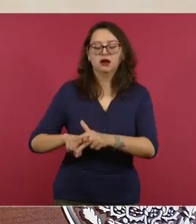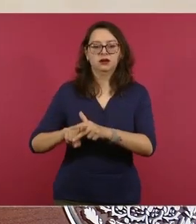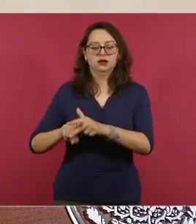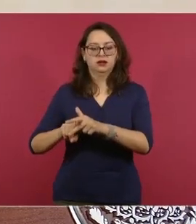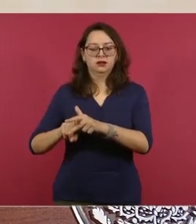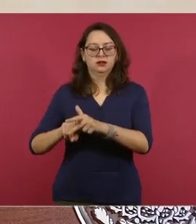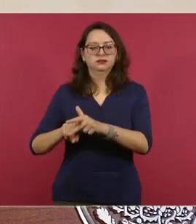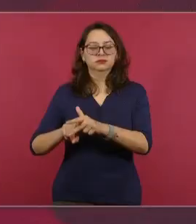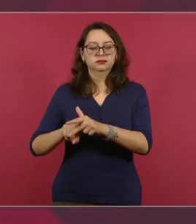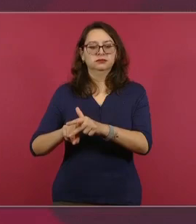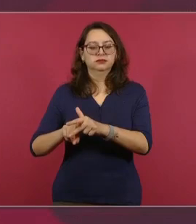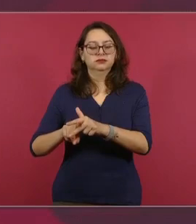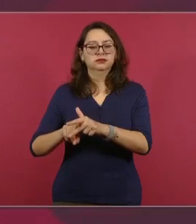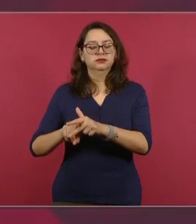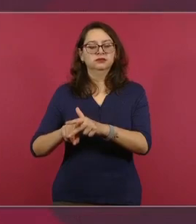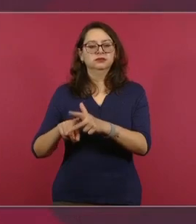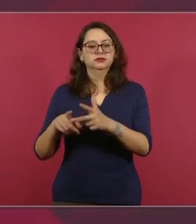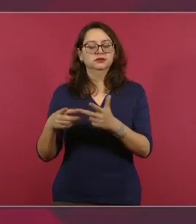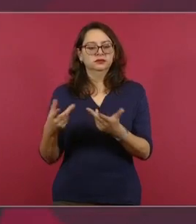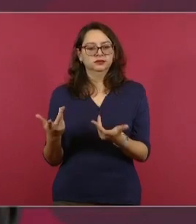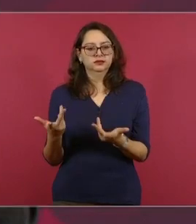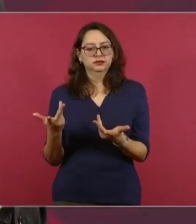declaró